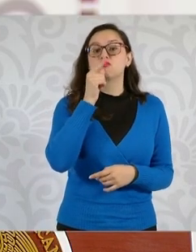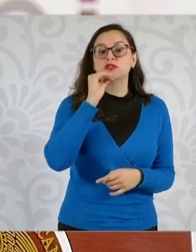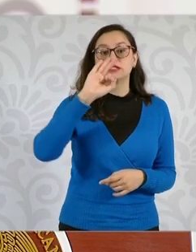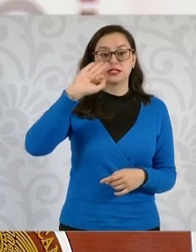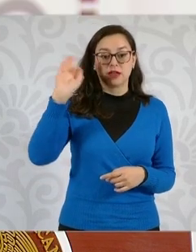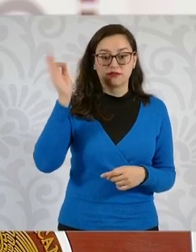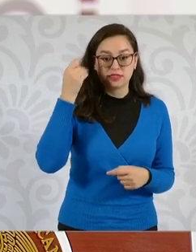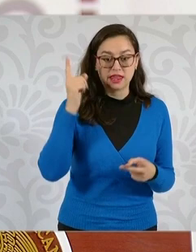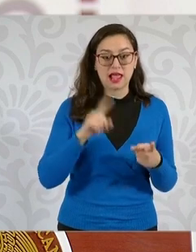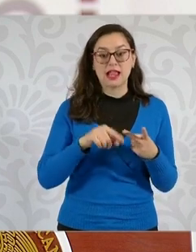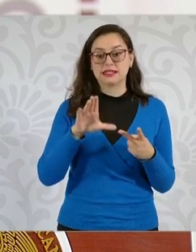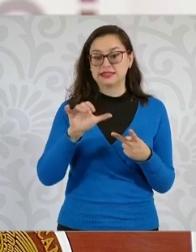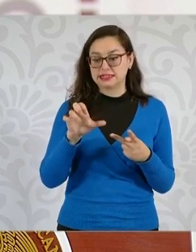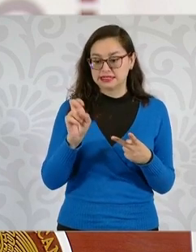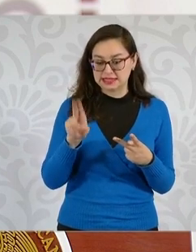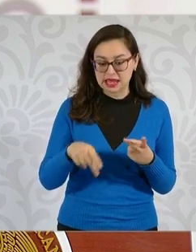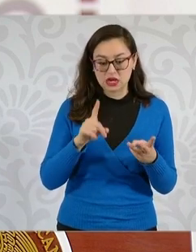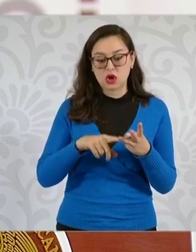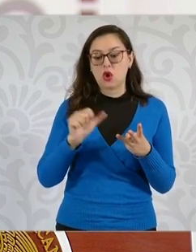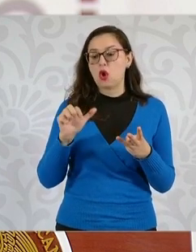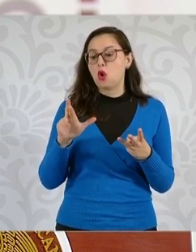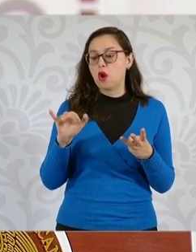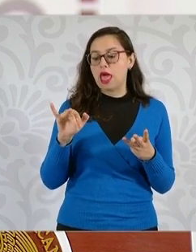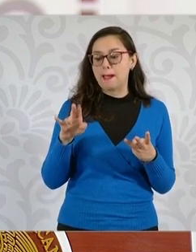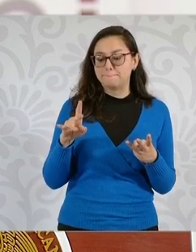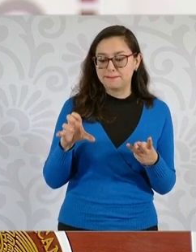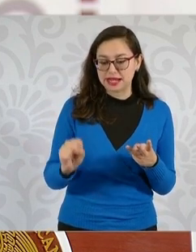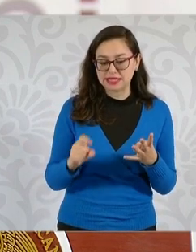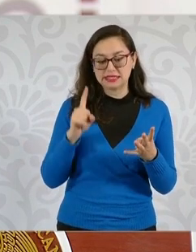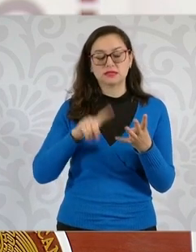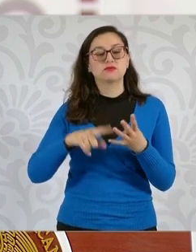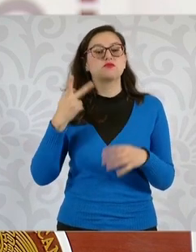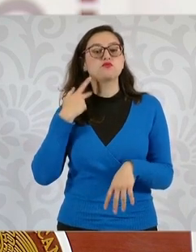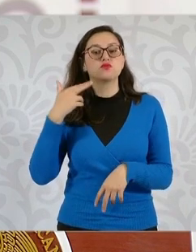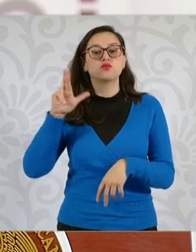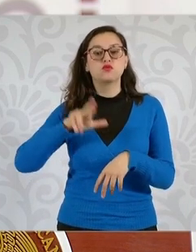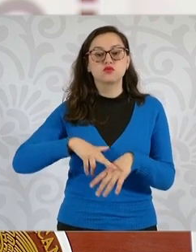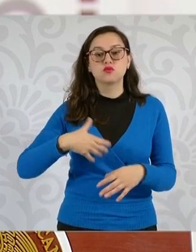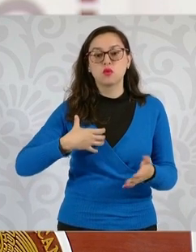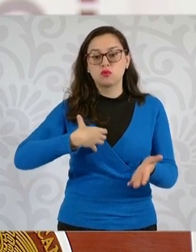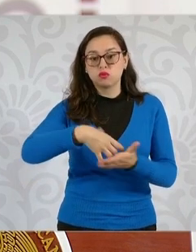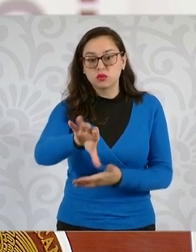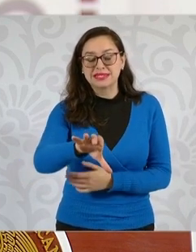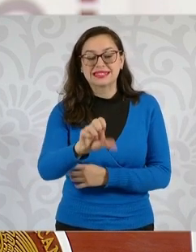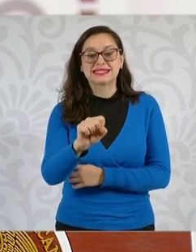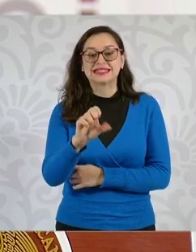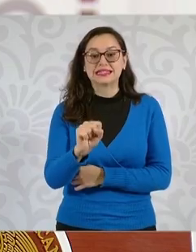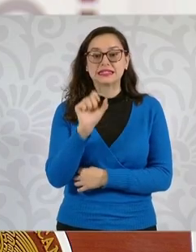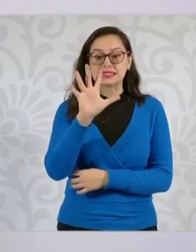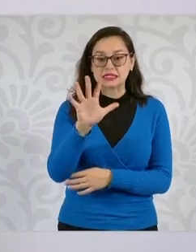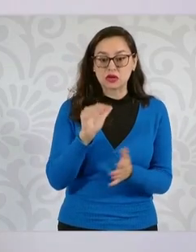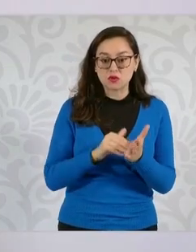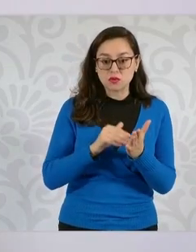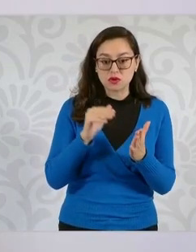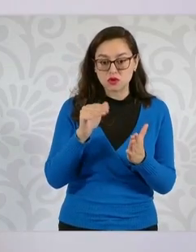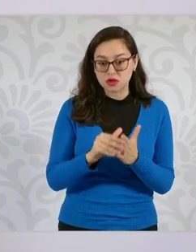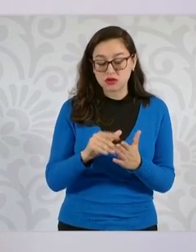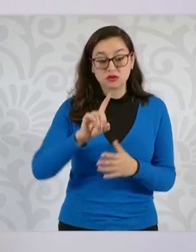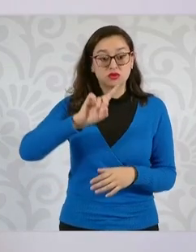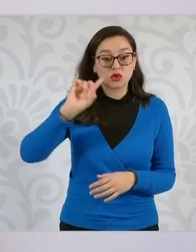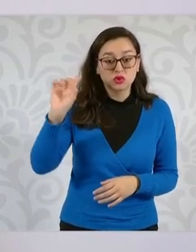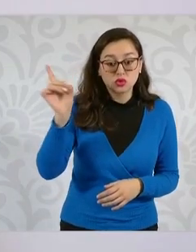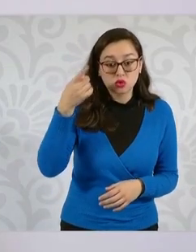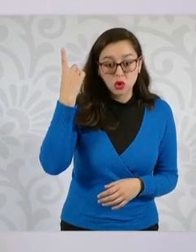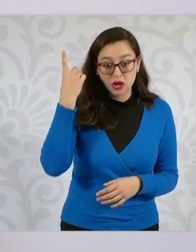el Odapris y la Procuraduría pagaron 625 millones y fracción de